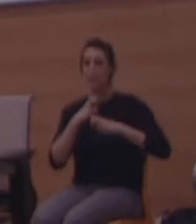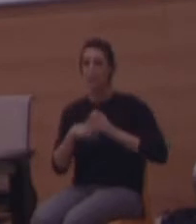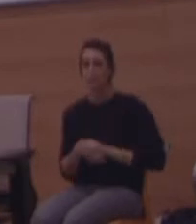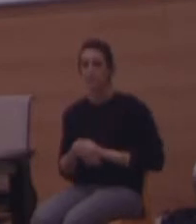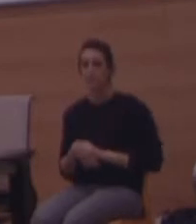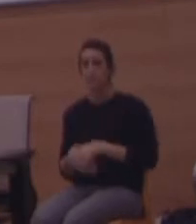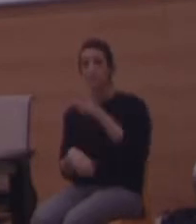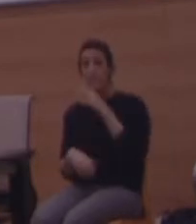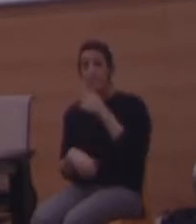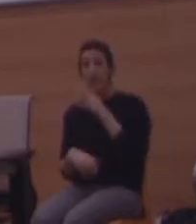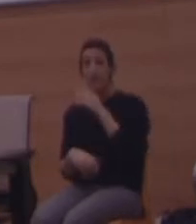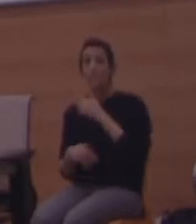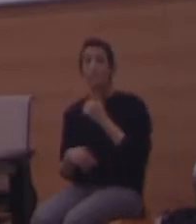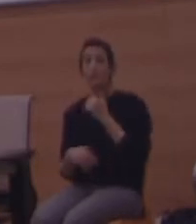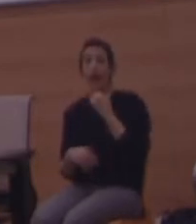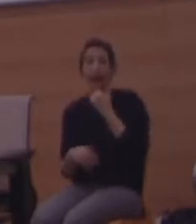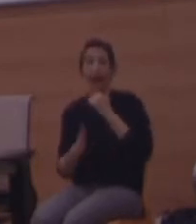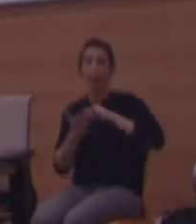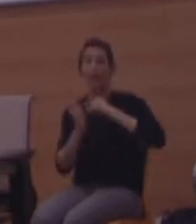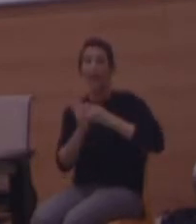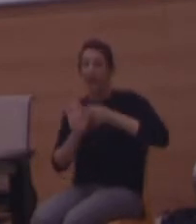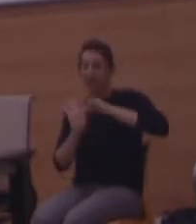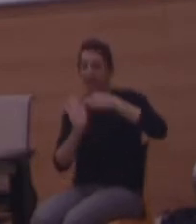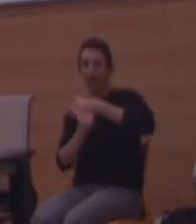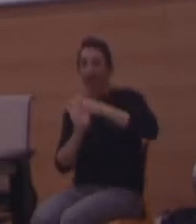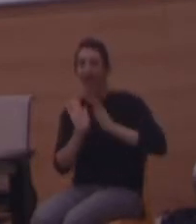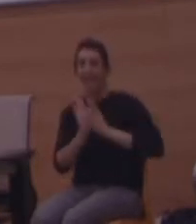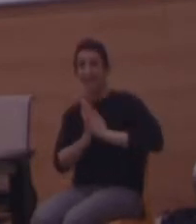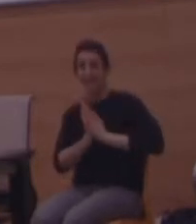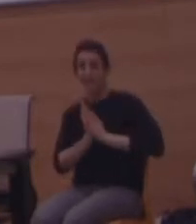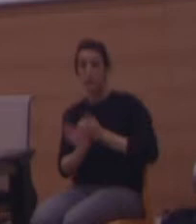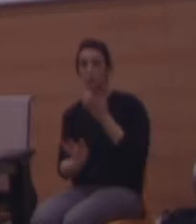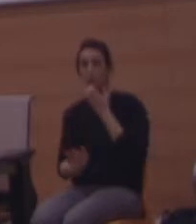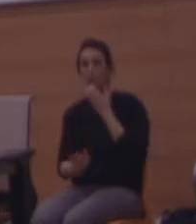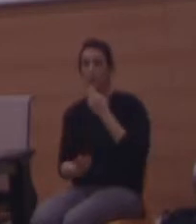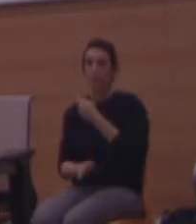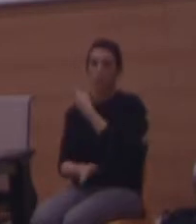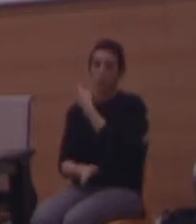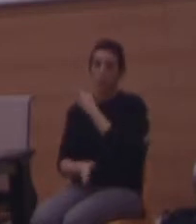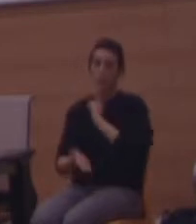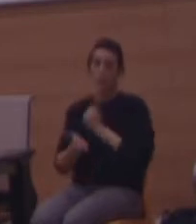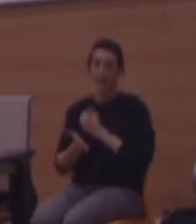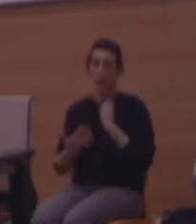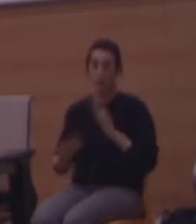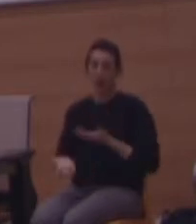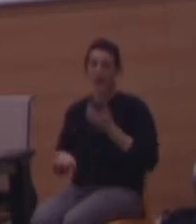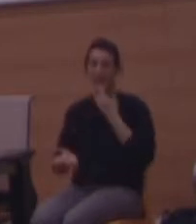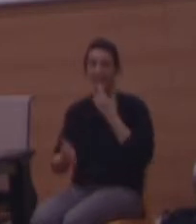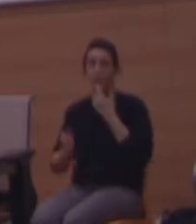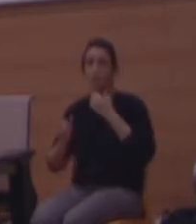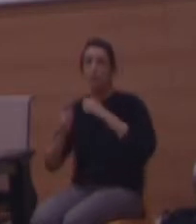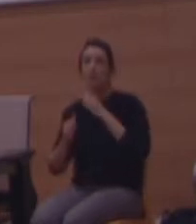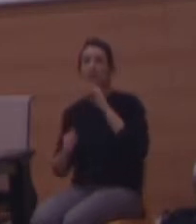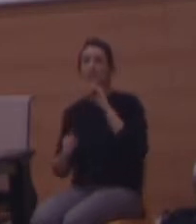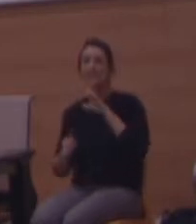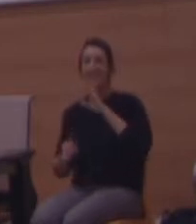Vamos a hablar de filtros adhesivos, del Total Contact Cast, ¿vale? Que es el yeso de contacto total, las